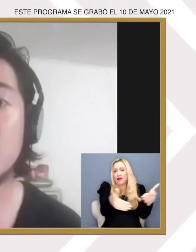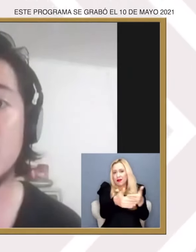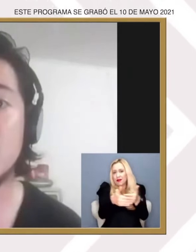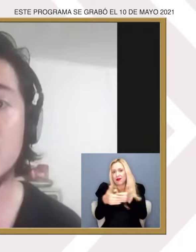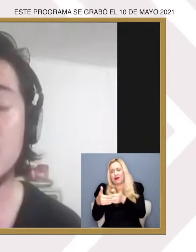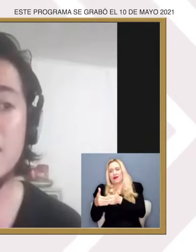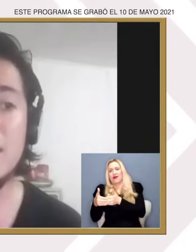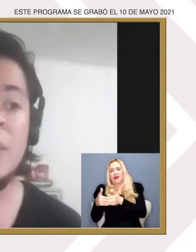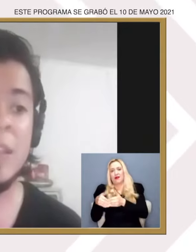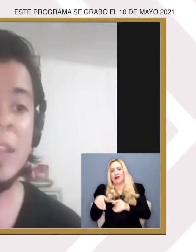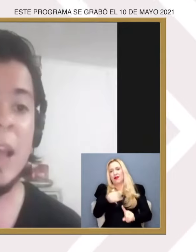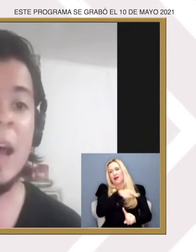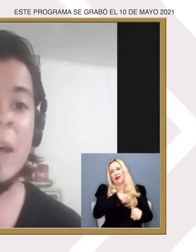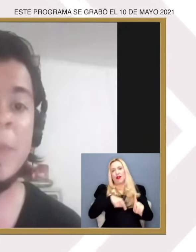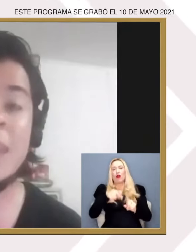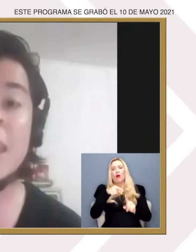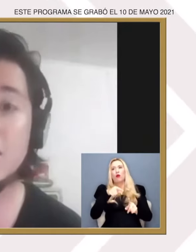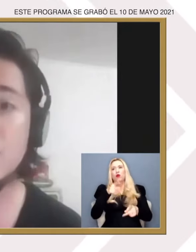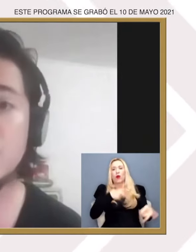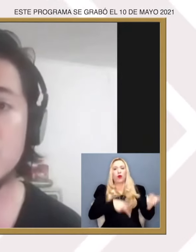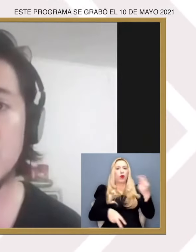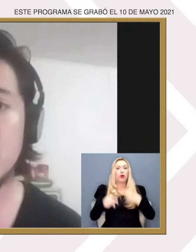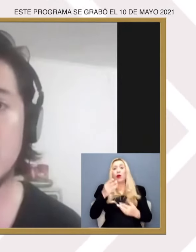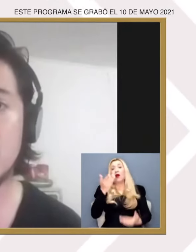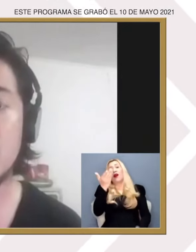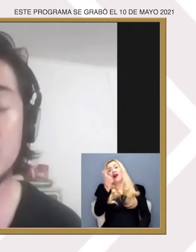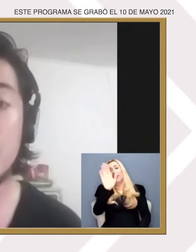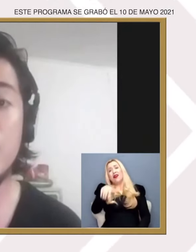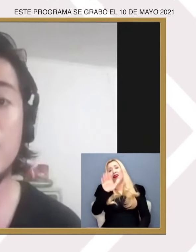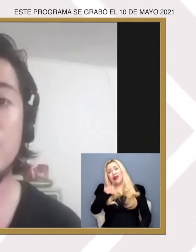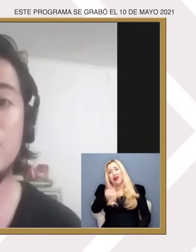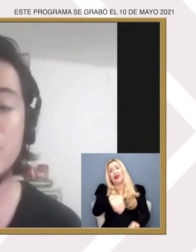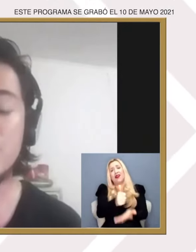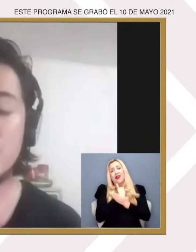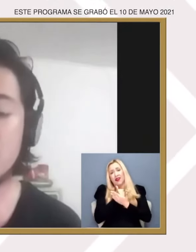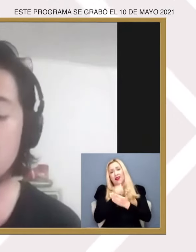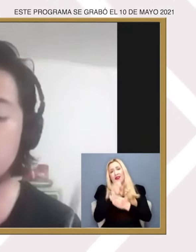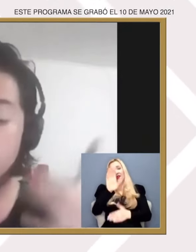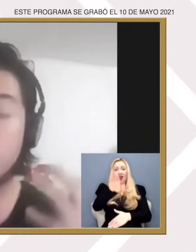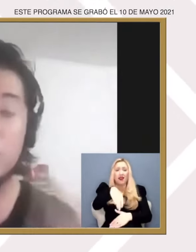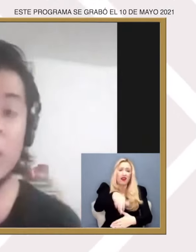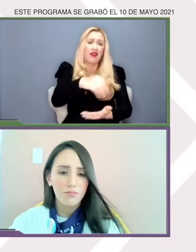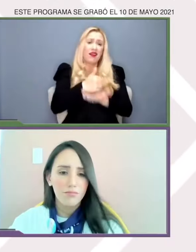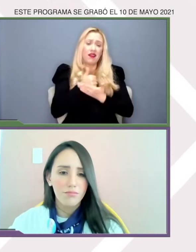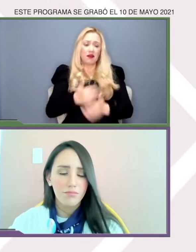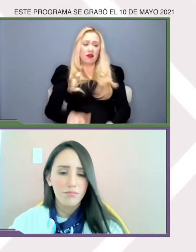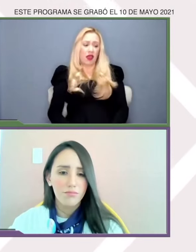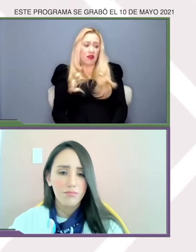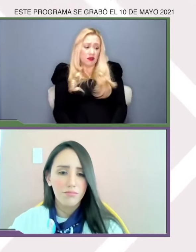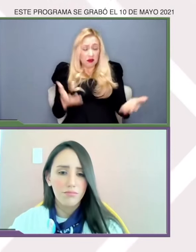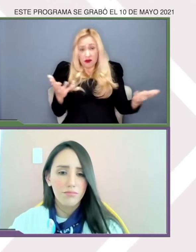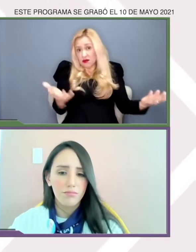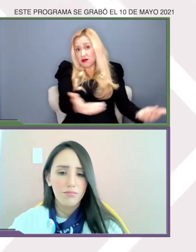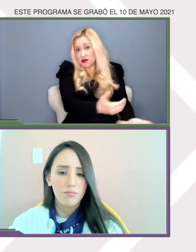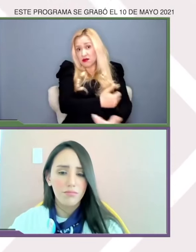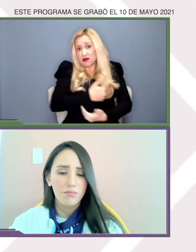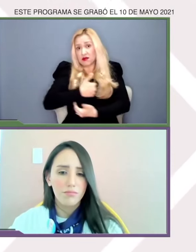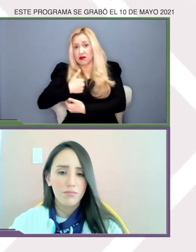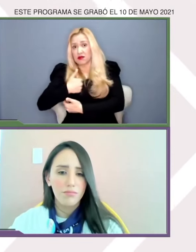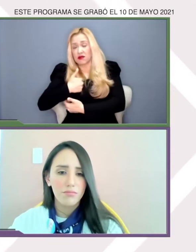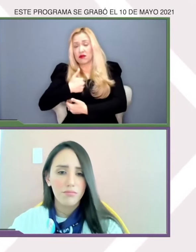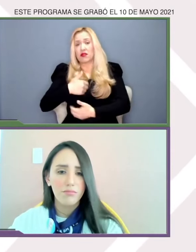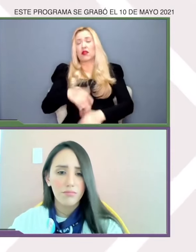¿no? Que nos está pidiendo este apoyo. Y bueno, regresando al tema de violencia,